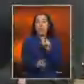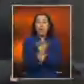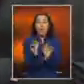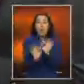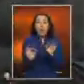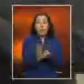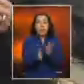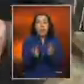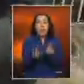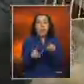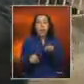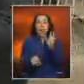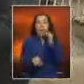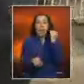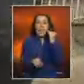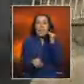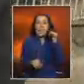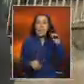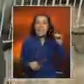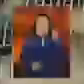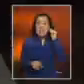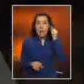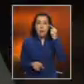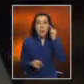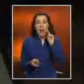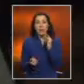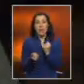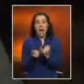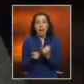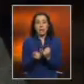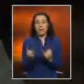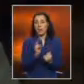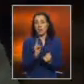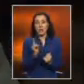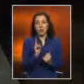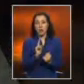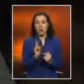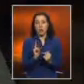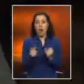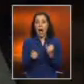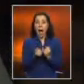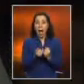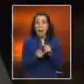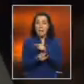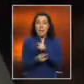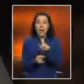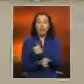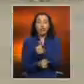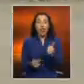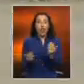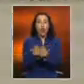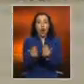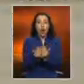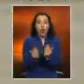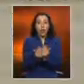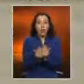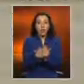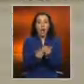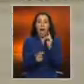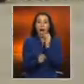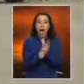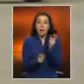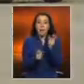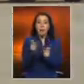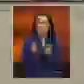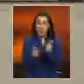nunca. Al menos aquí no hay niñas como para que ellas tengan amistad. No. Las amigas de ellas son las del colegio, ¿no? Hay personas